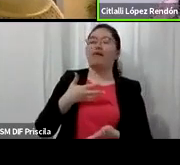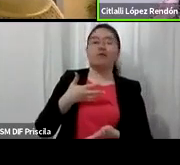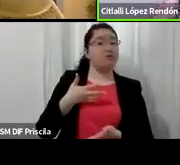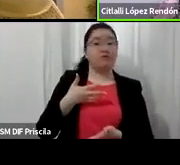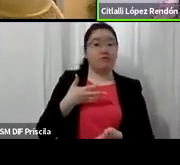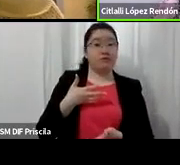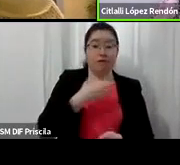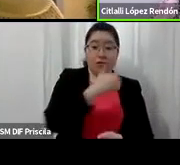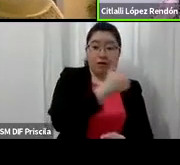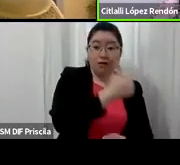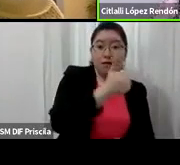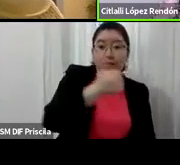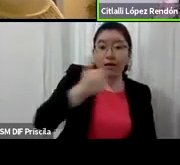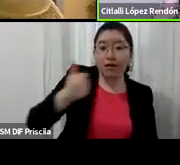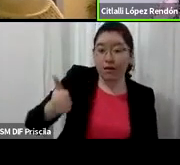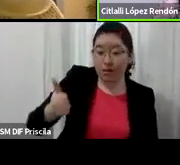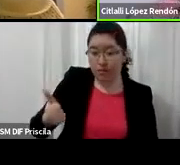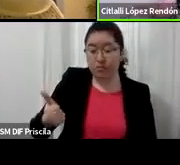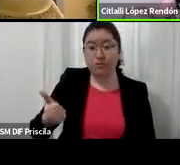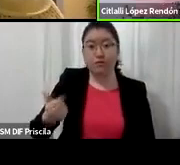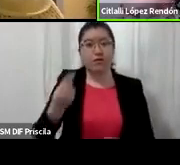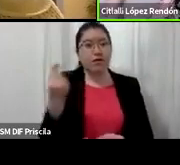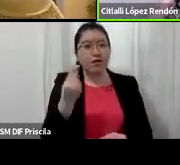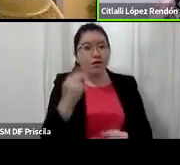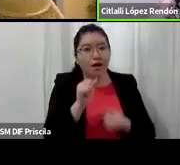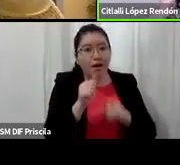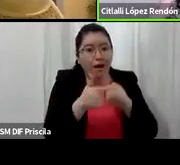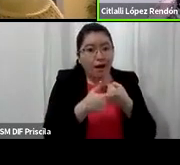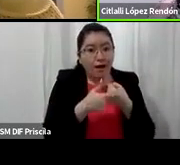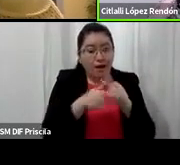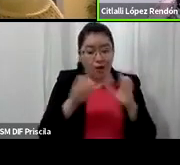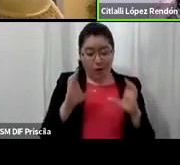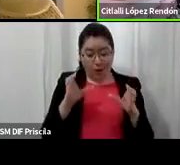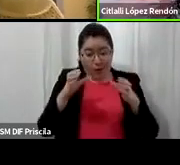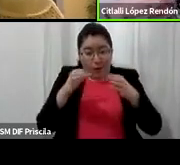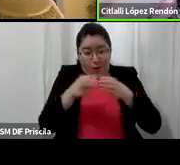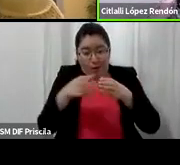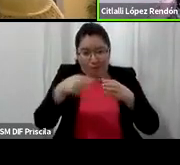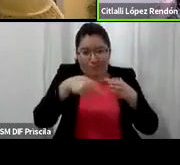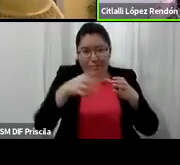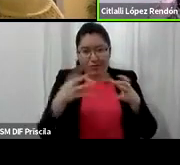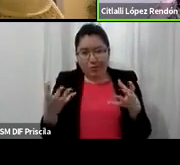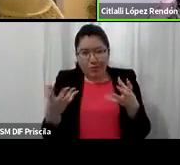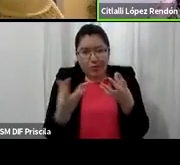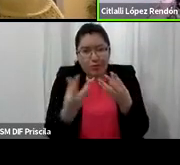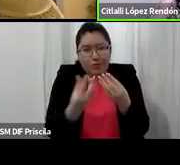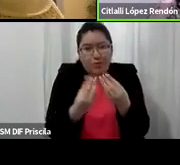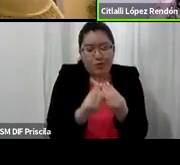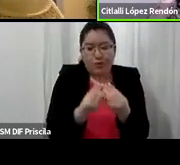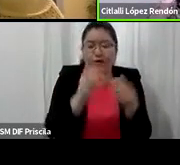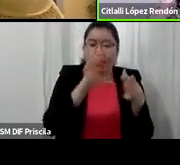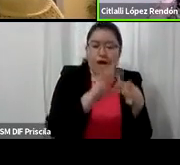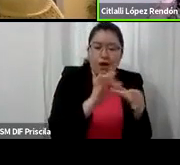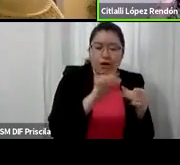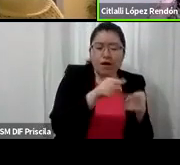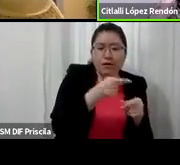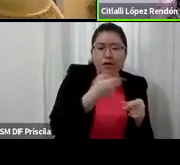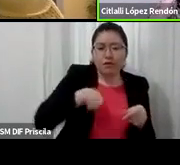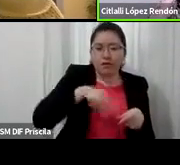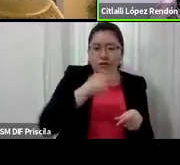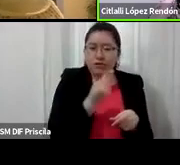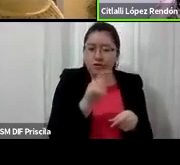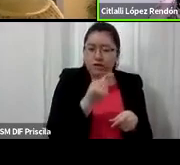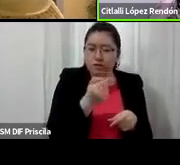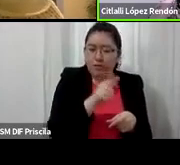necesidades como colectivo primero, para poder después replicar esta misma idea con las otras comunidades con las que